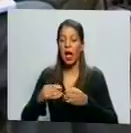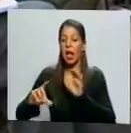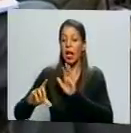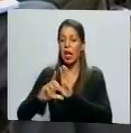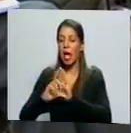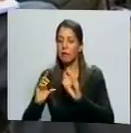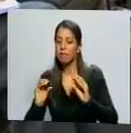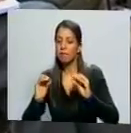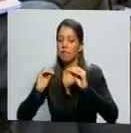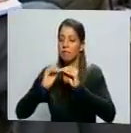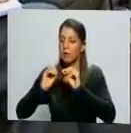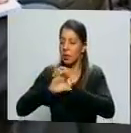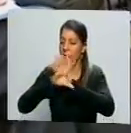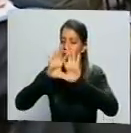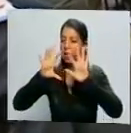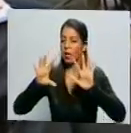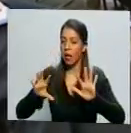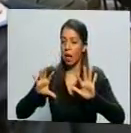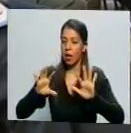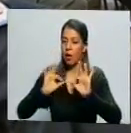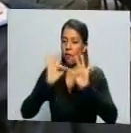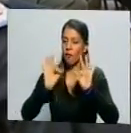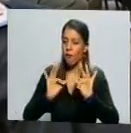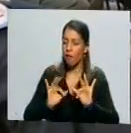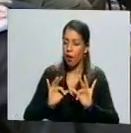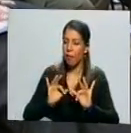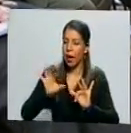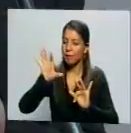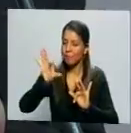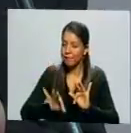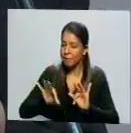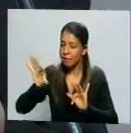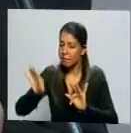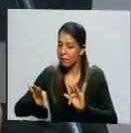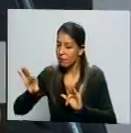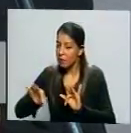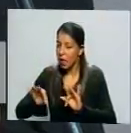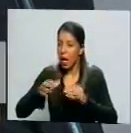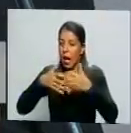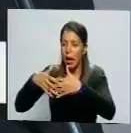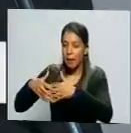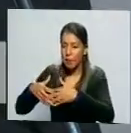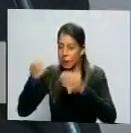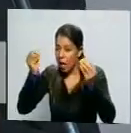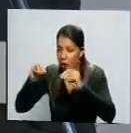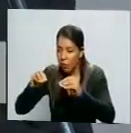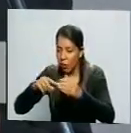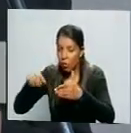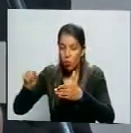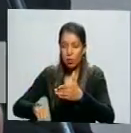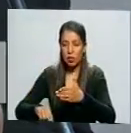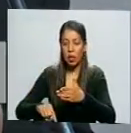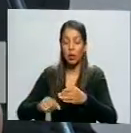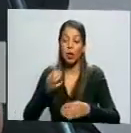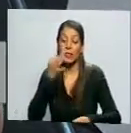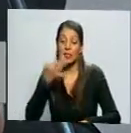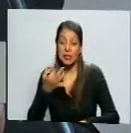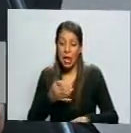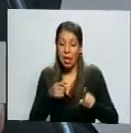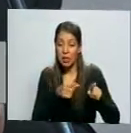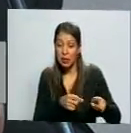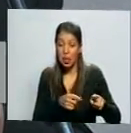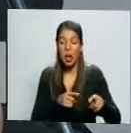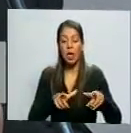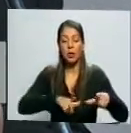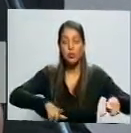transparente de acercar las modalidades de selección del contratista a la realidad de cada sector económico,